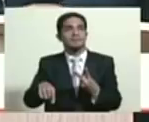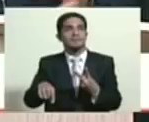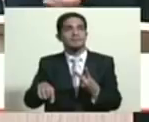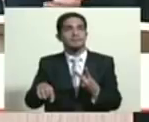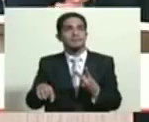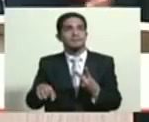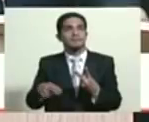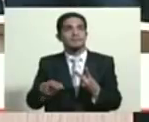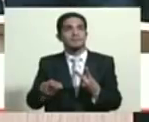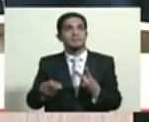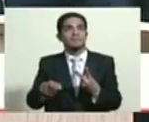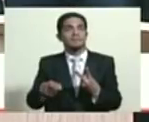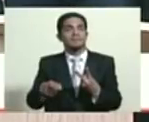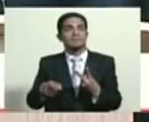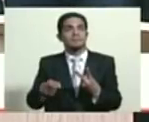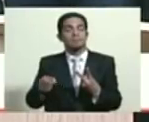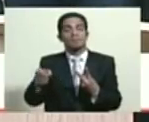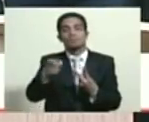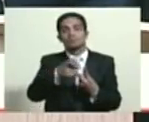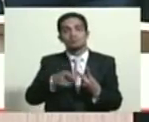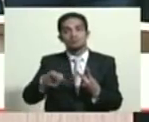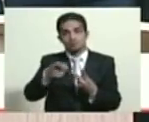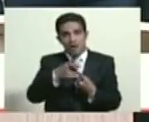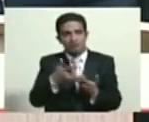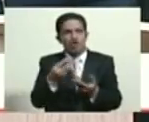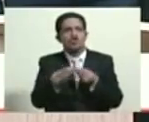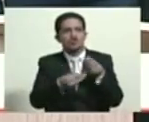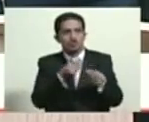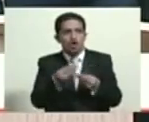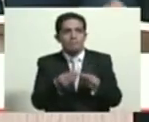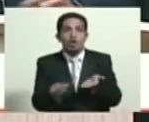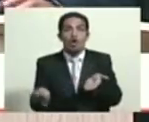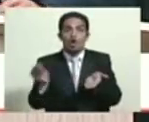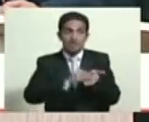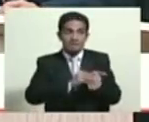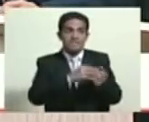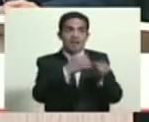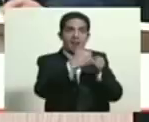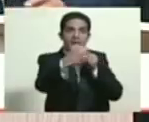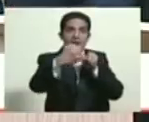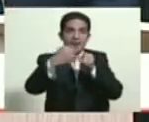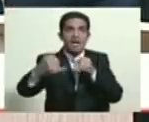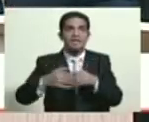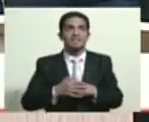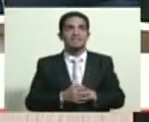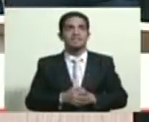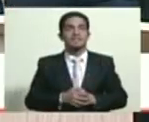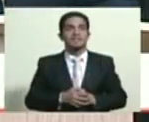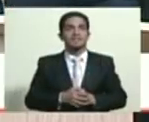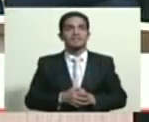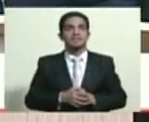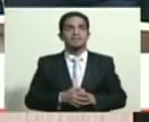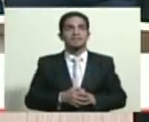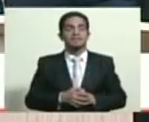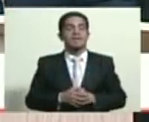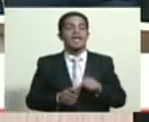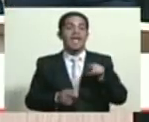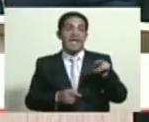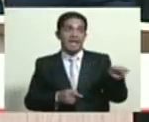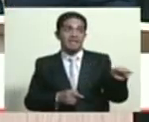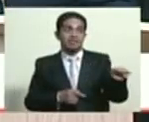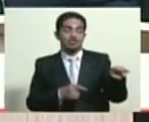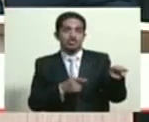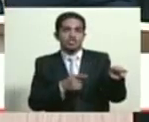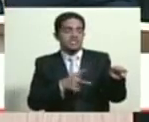buscando los mecanismos para llevarle energía al pueblo. Y él me decía, ellos son brutales, pero nosotros somos